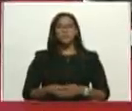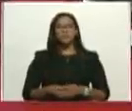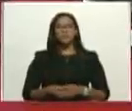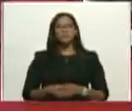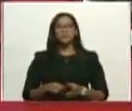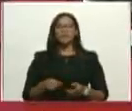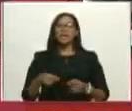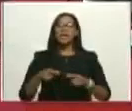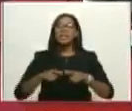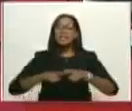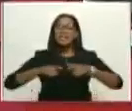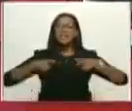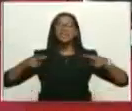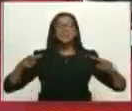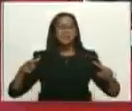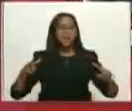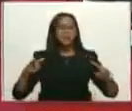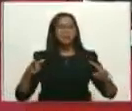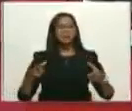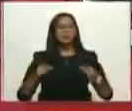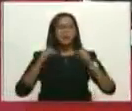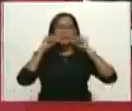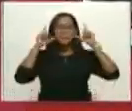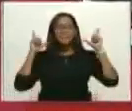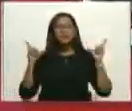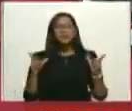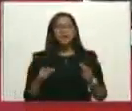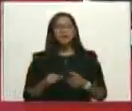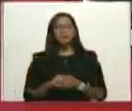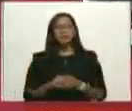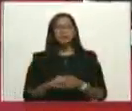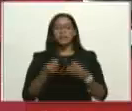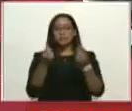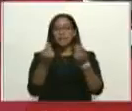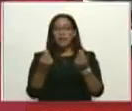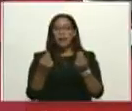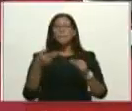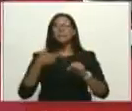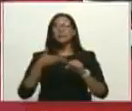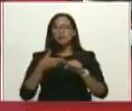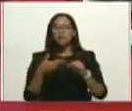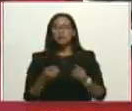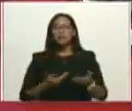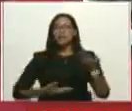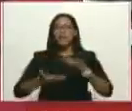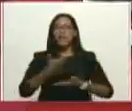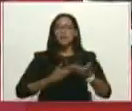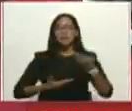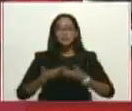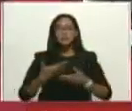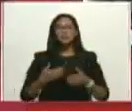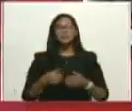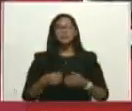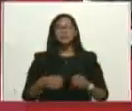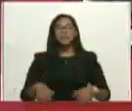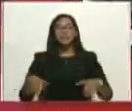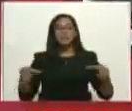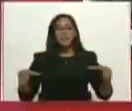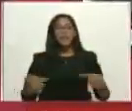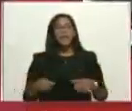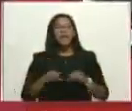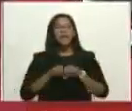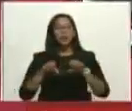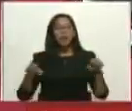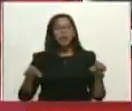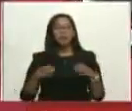del crecimiento impresionante del ingreso petrolero y de la inversión y distribución de esa riqueza en